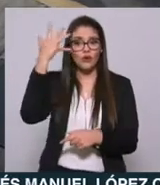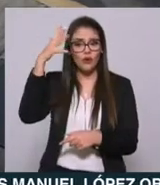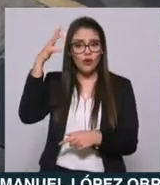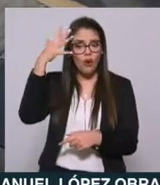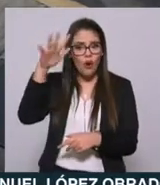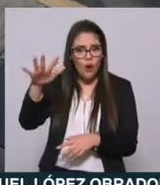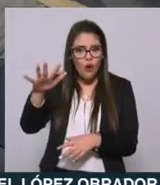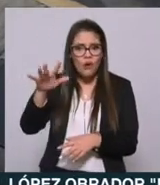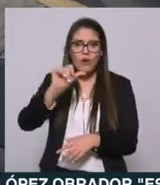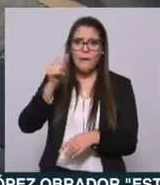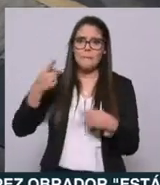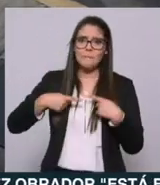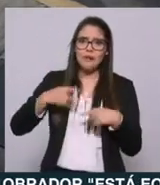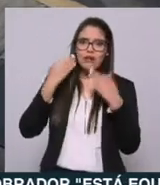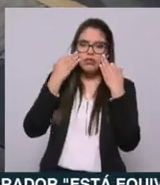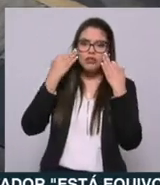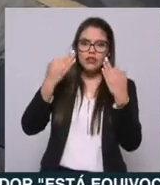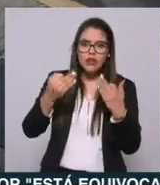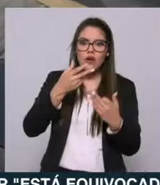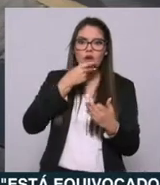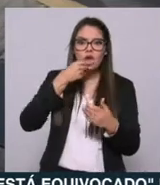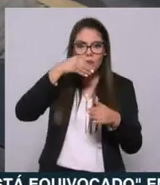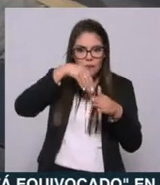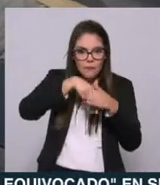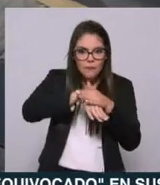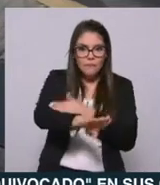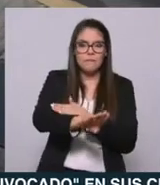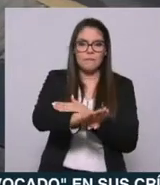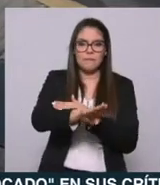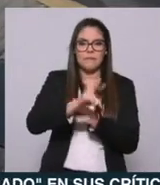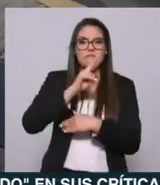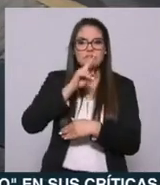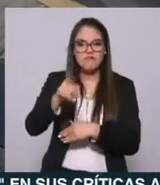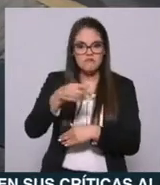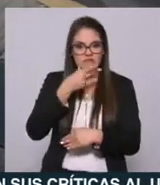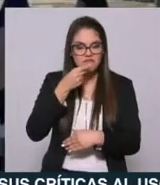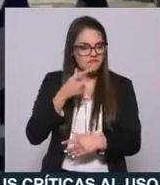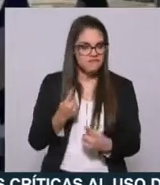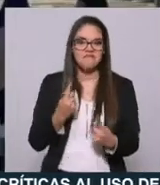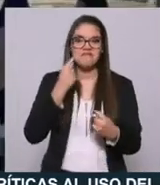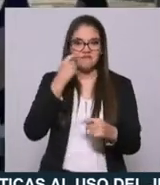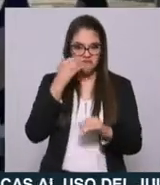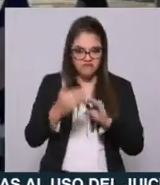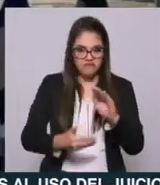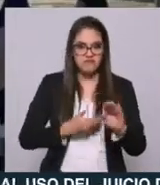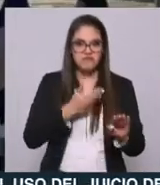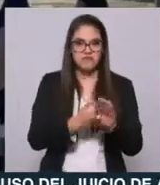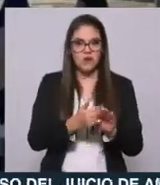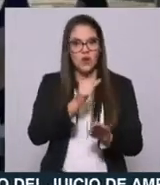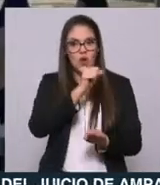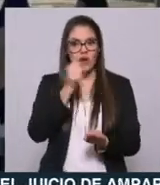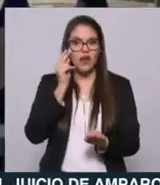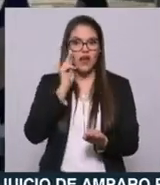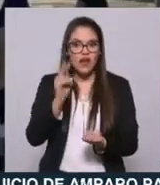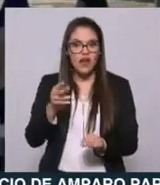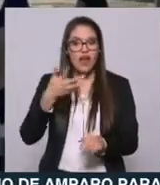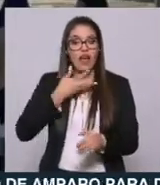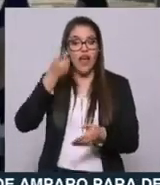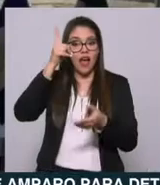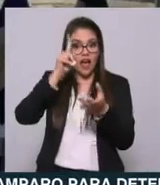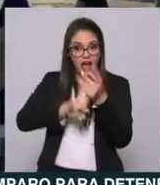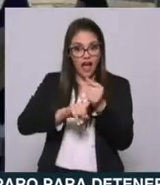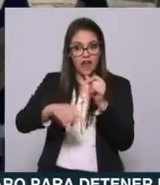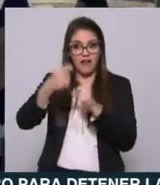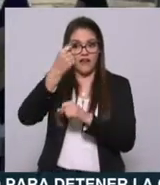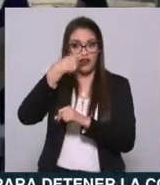de testigos, la víctima entró a la farmacia mientras el agresor continuó amenazándolo. En otra toma rescatada del interior de la